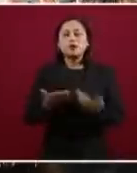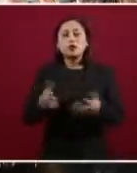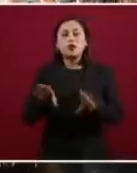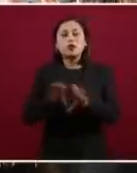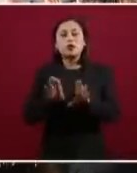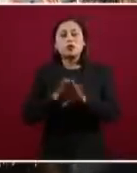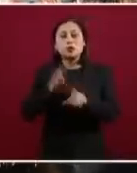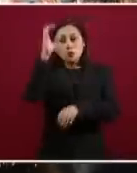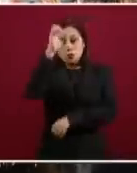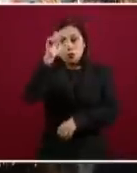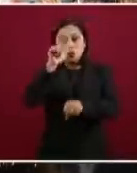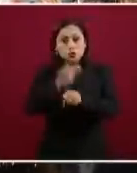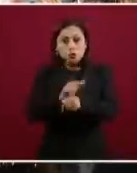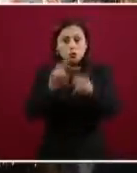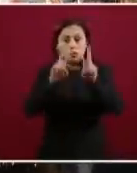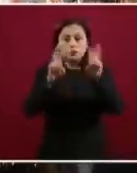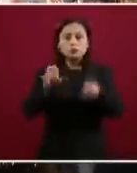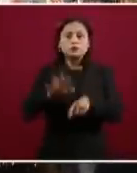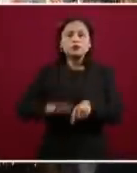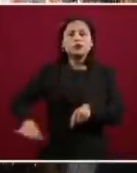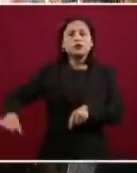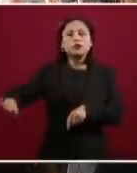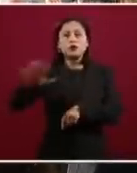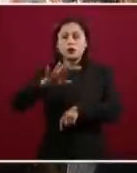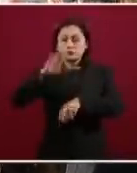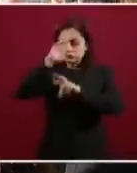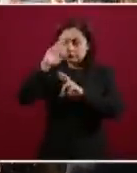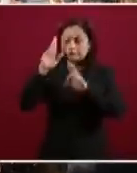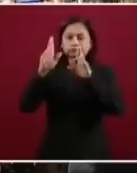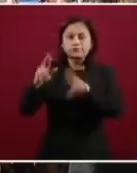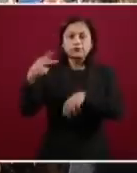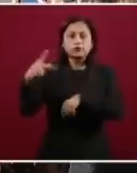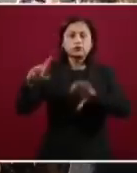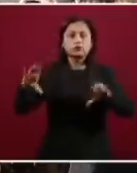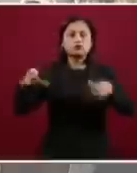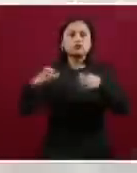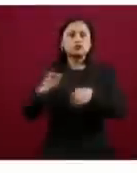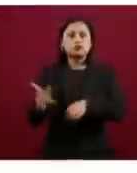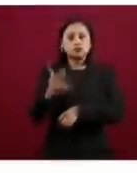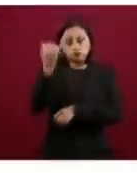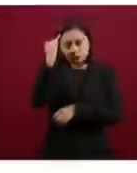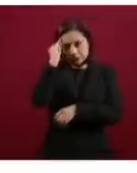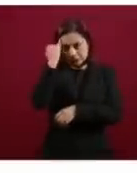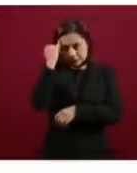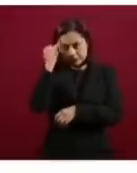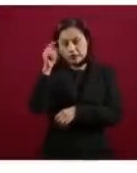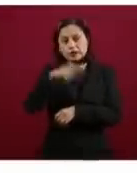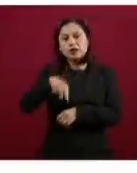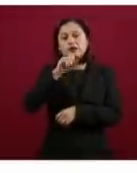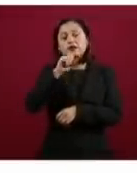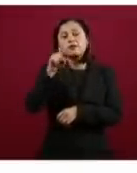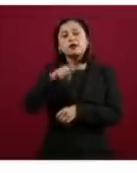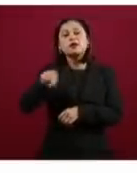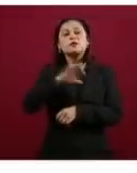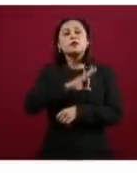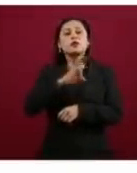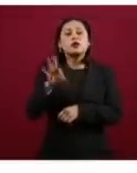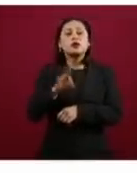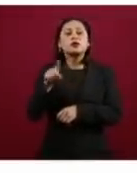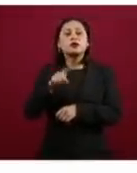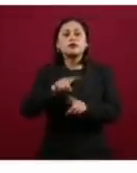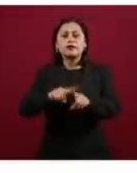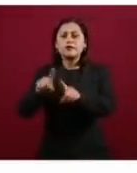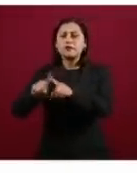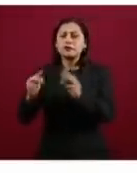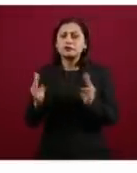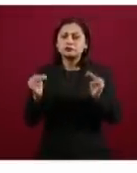promover las tradiciones y expresiones que identifican a los pueblos originarios, facilitar el acceso a múltiples zonas